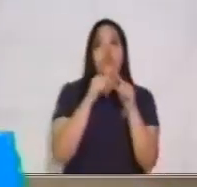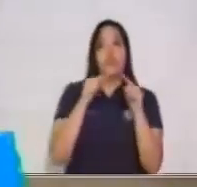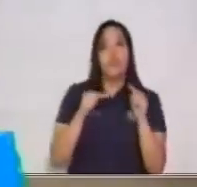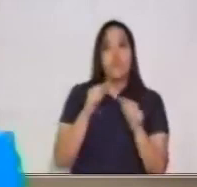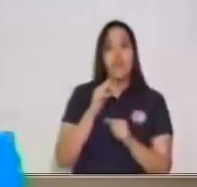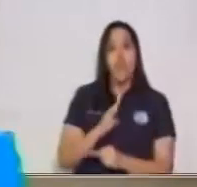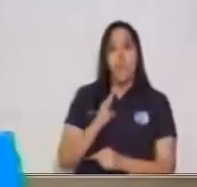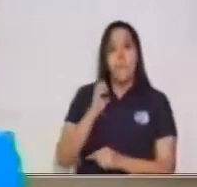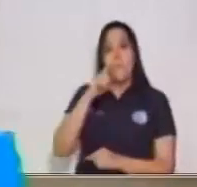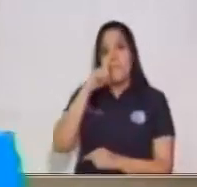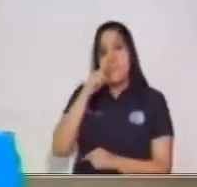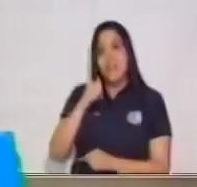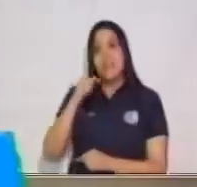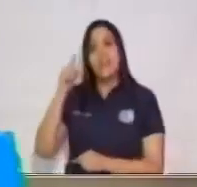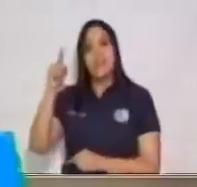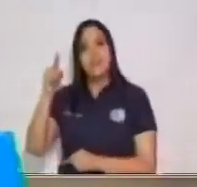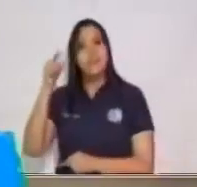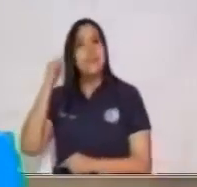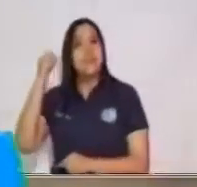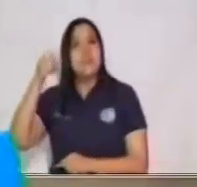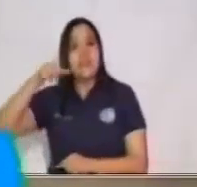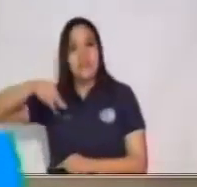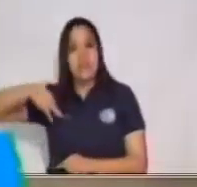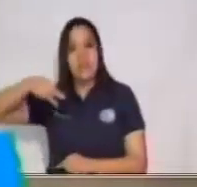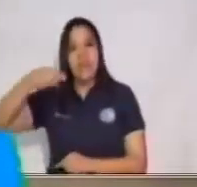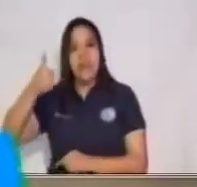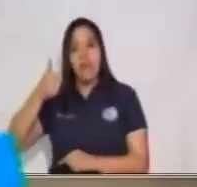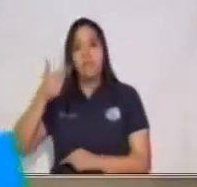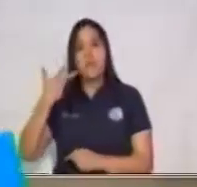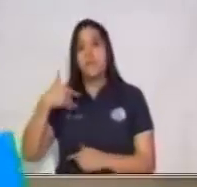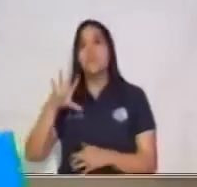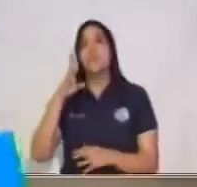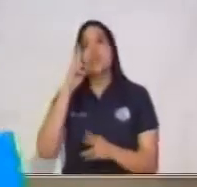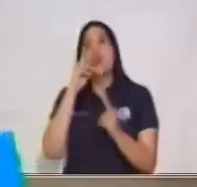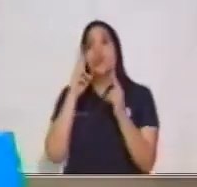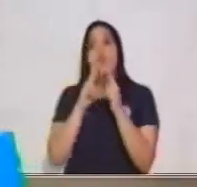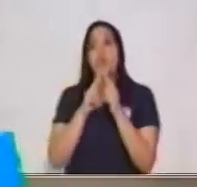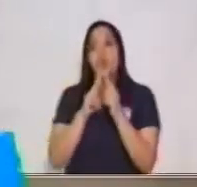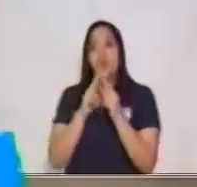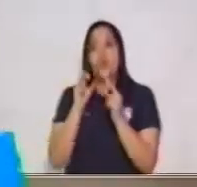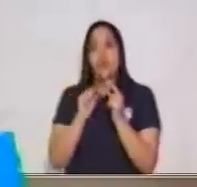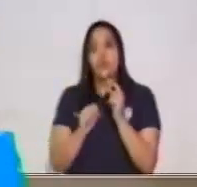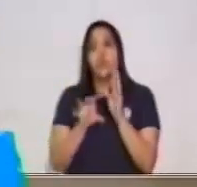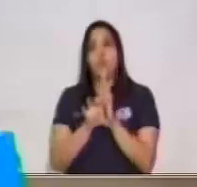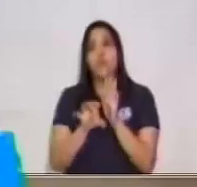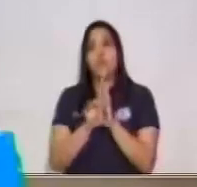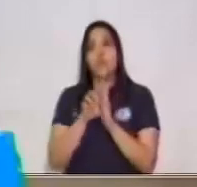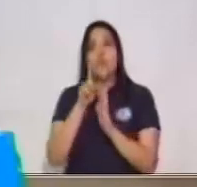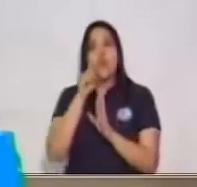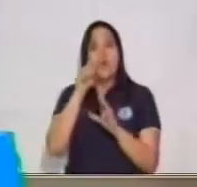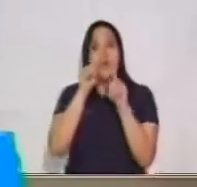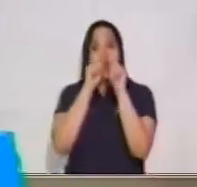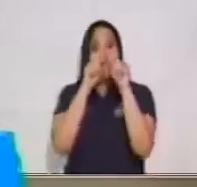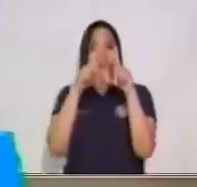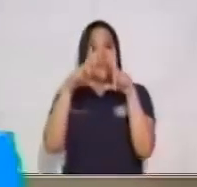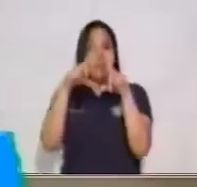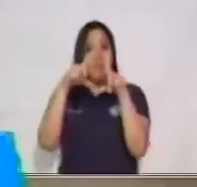beta, gamma. Tenemos ahí los tres ángulos y conocemos este, que es alfa,